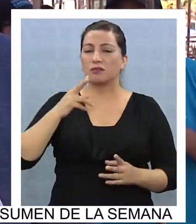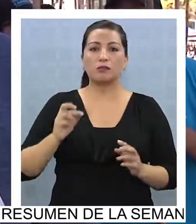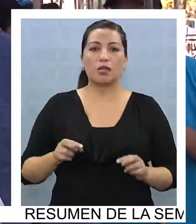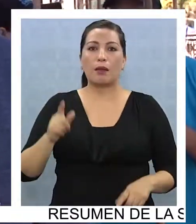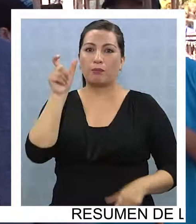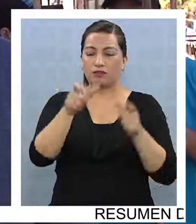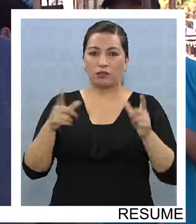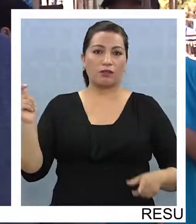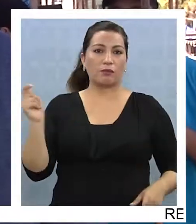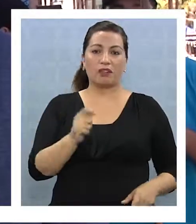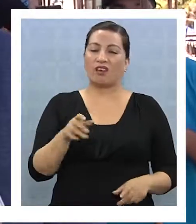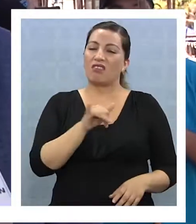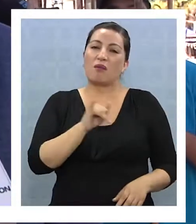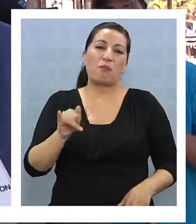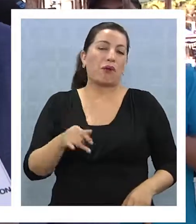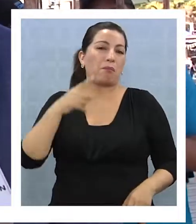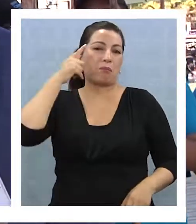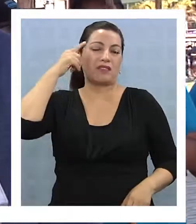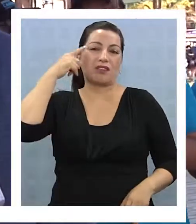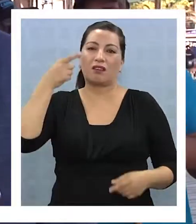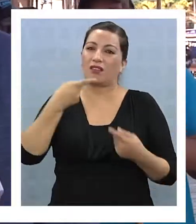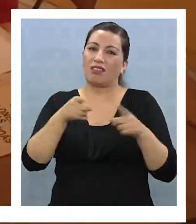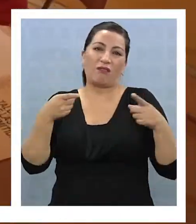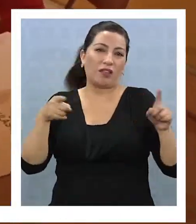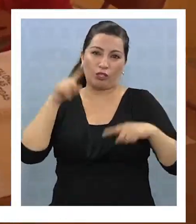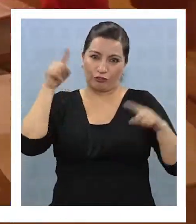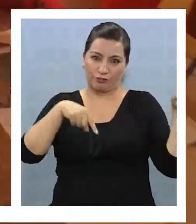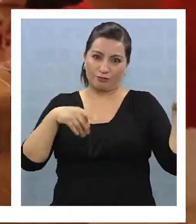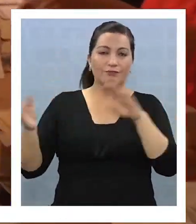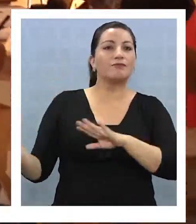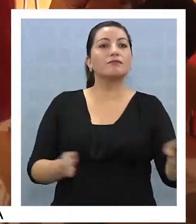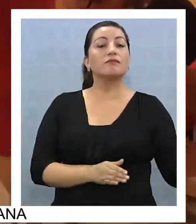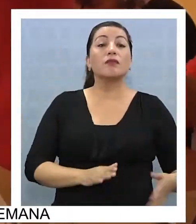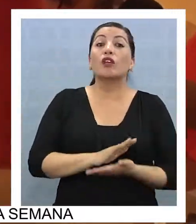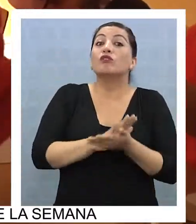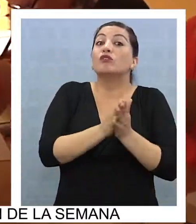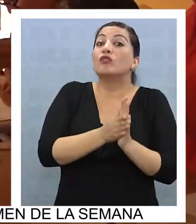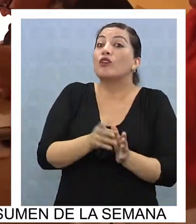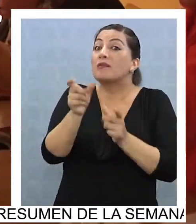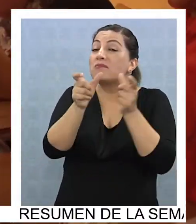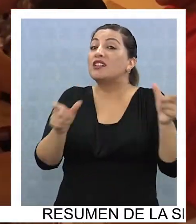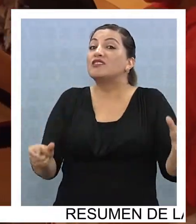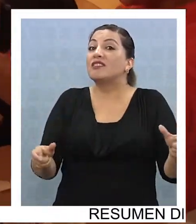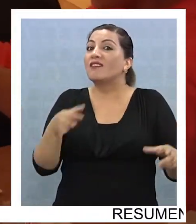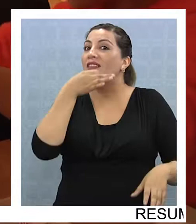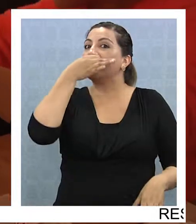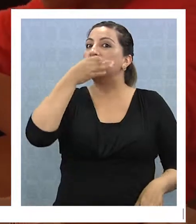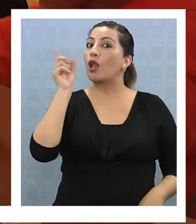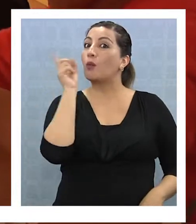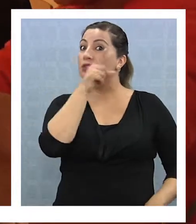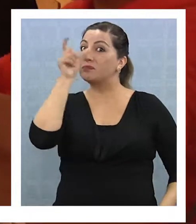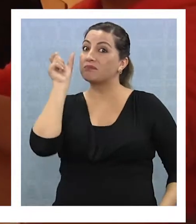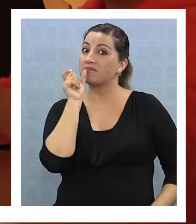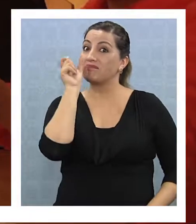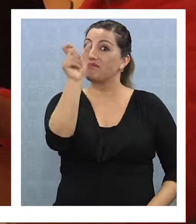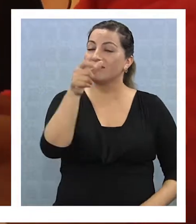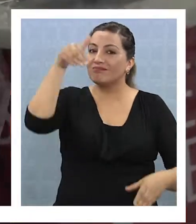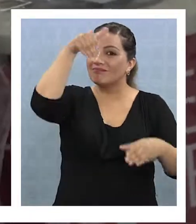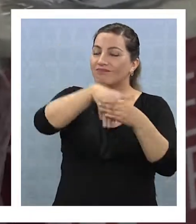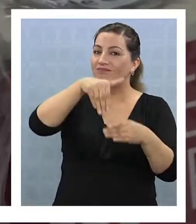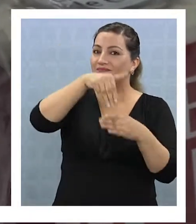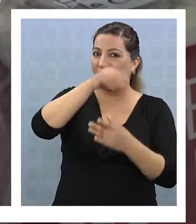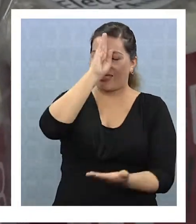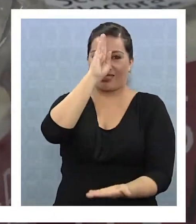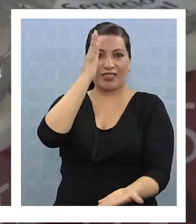trapaqueños se merecen y ya vendrá el momento de pensar en otro rumbo. Todo lo dirán los electores, quienes tendrán la última palabra al decidir si los